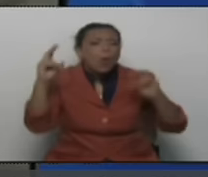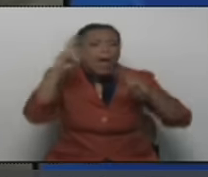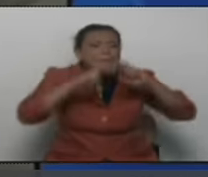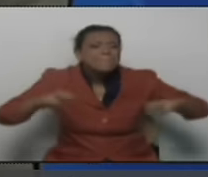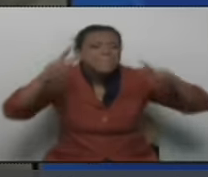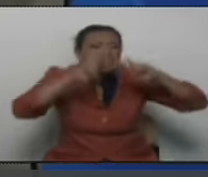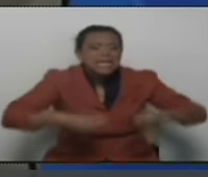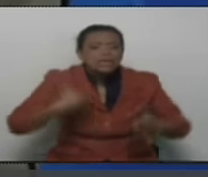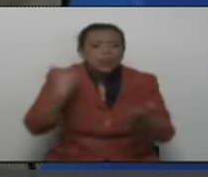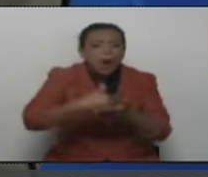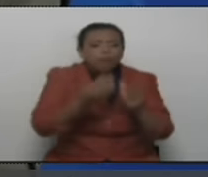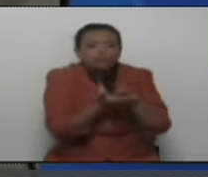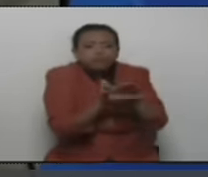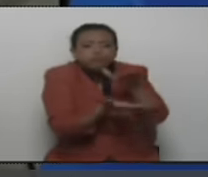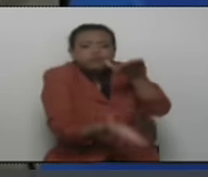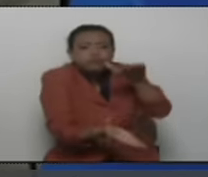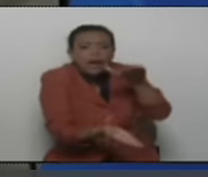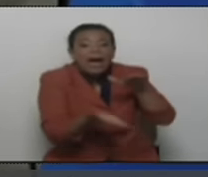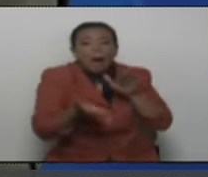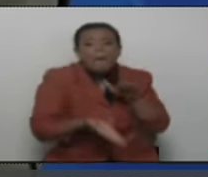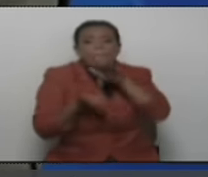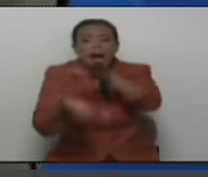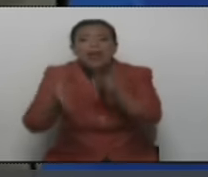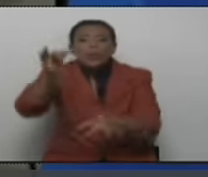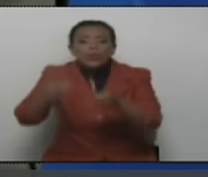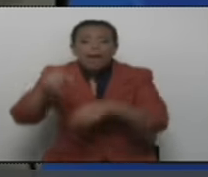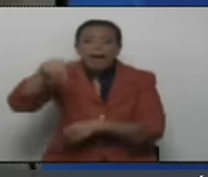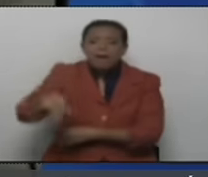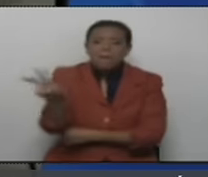plena prueba que ya está en manos de los órganos de justicia,